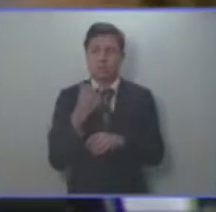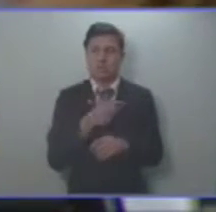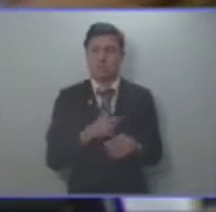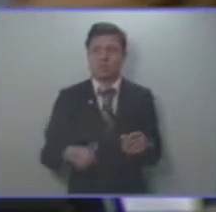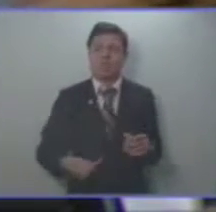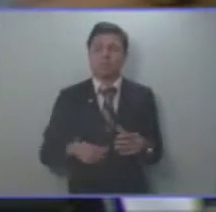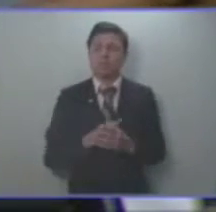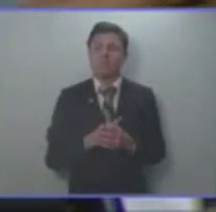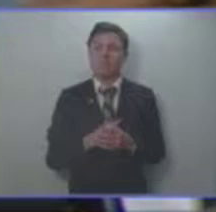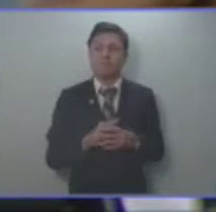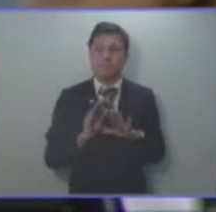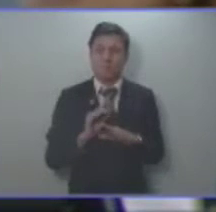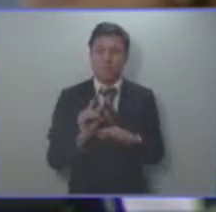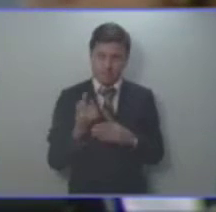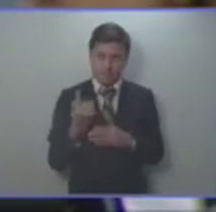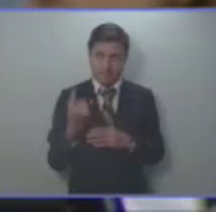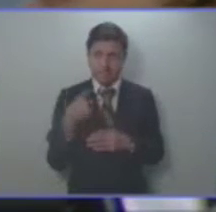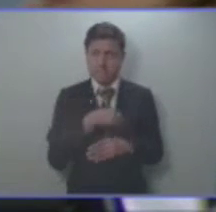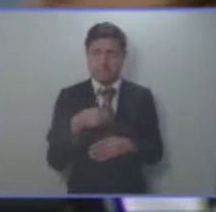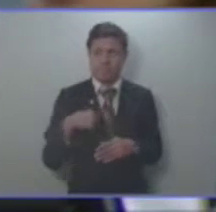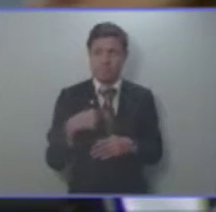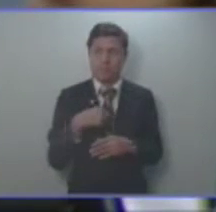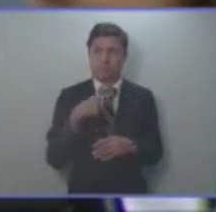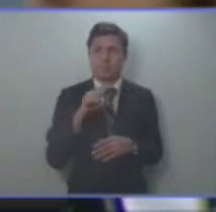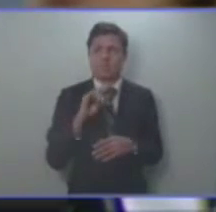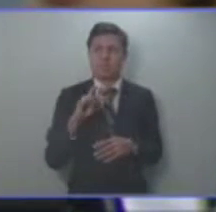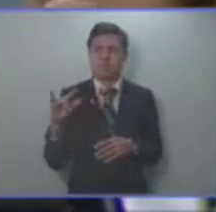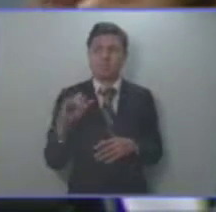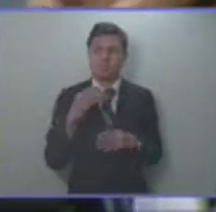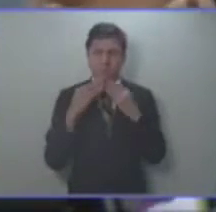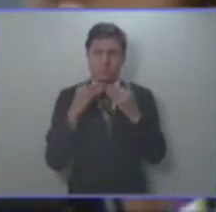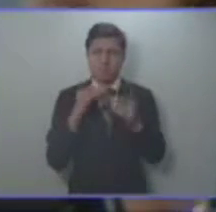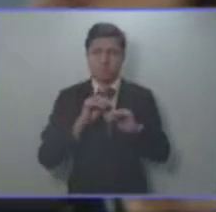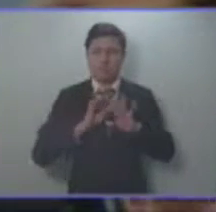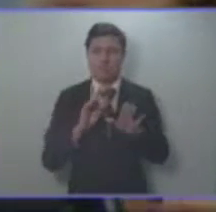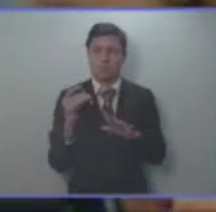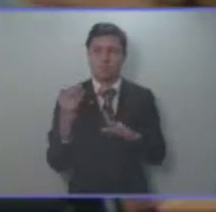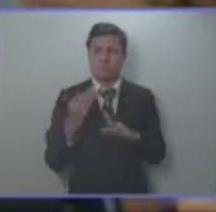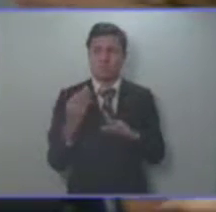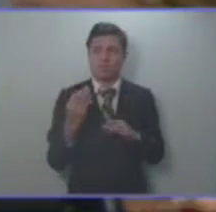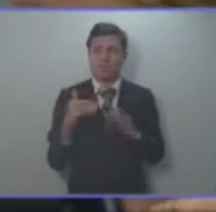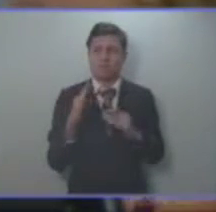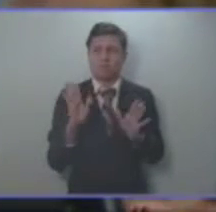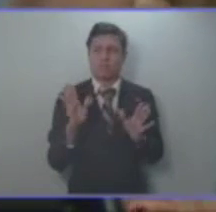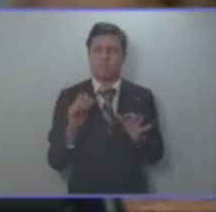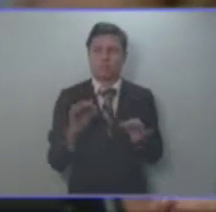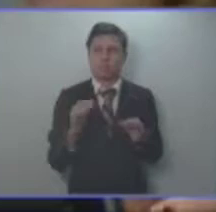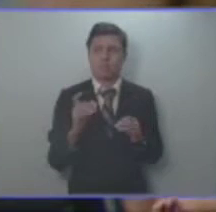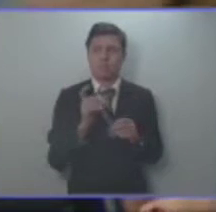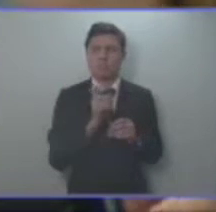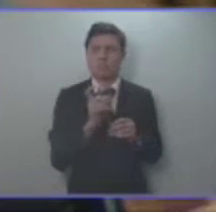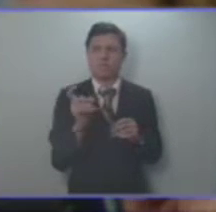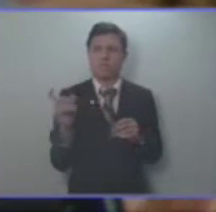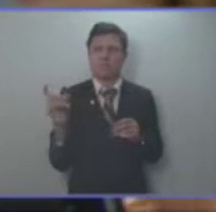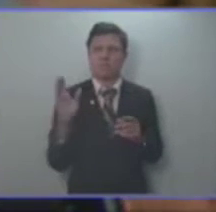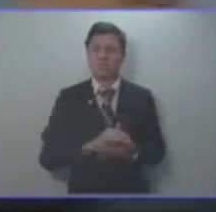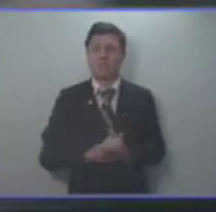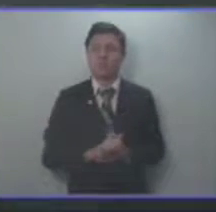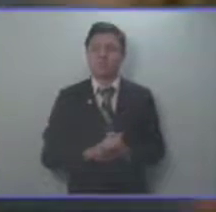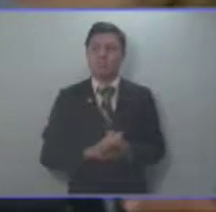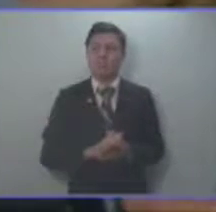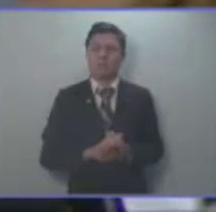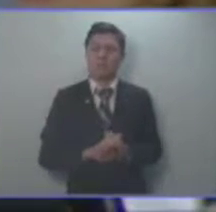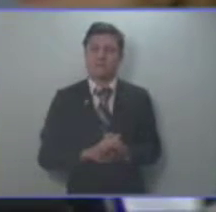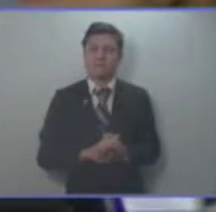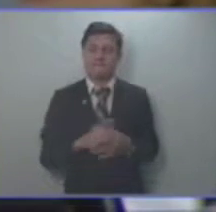que si nos ayuda el doctor portillo cuadra aclarar eso que no va a requerir de mucho va a ser una cosa algo